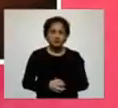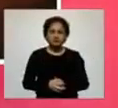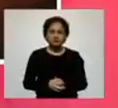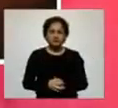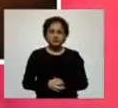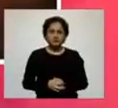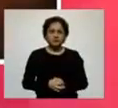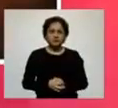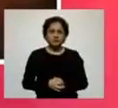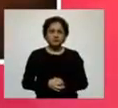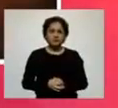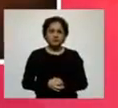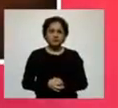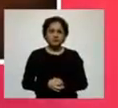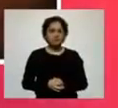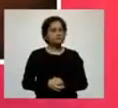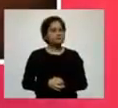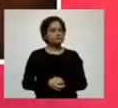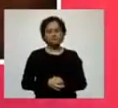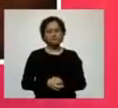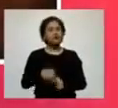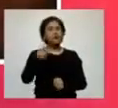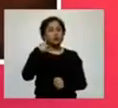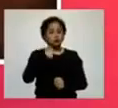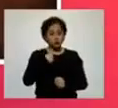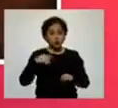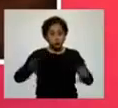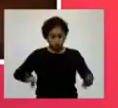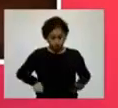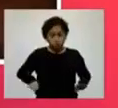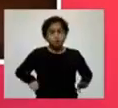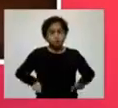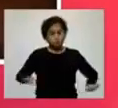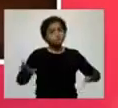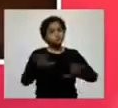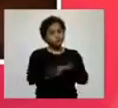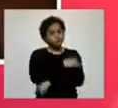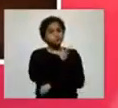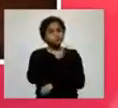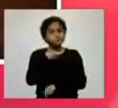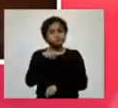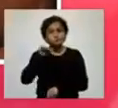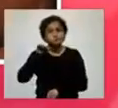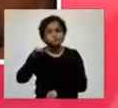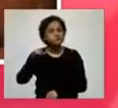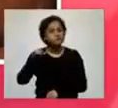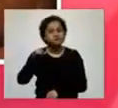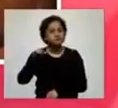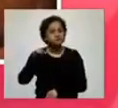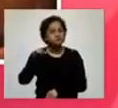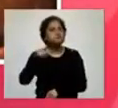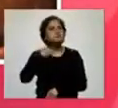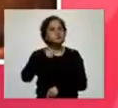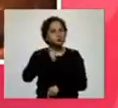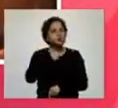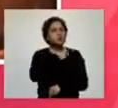No. Primero, debo cambiar mi actitud. No lograré nada si no aprendo a